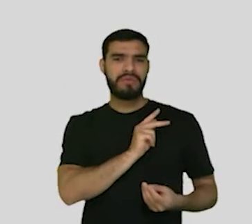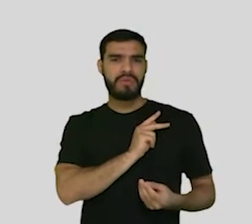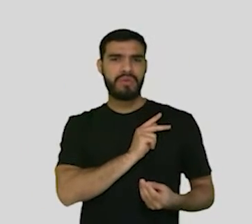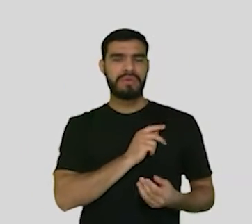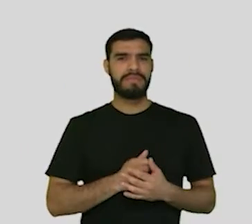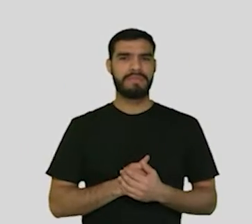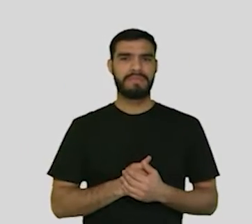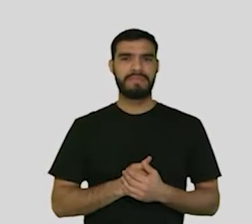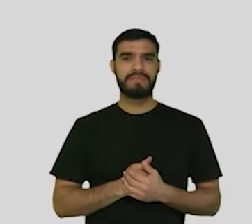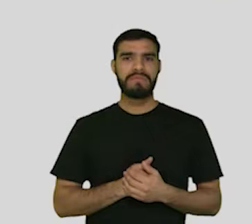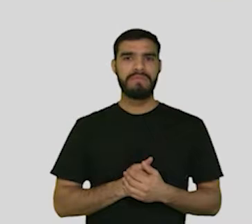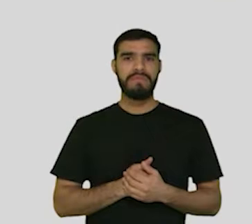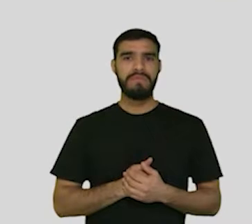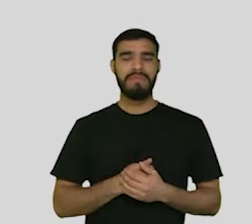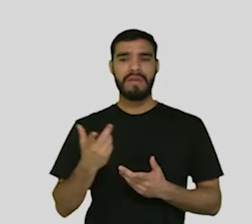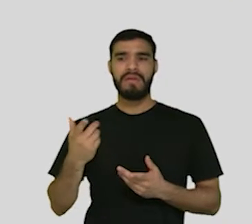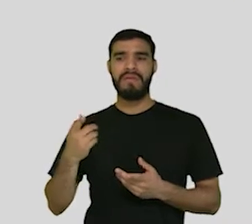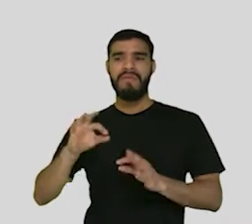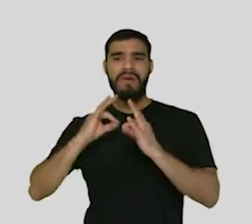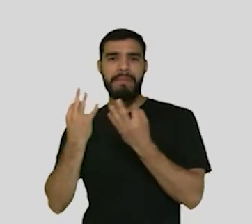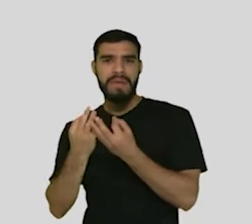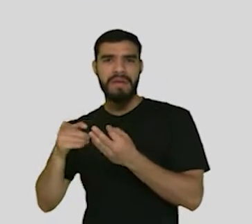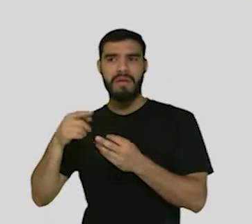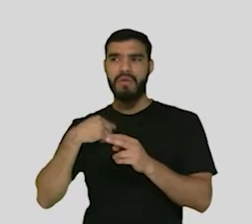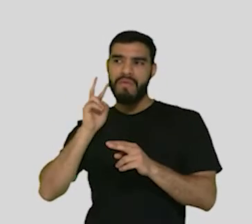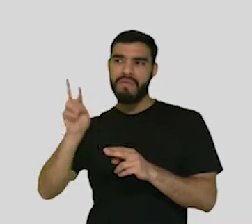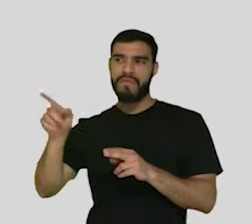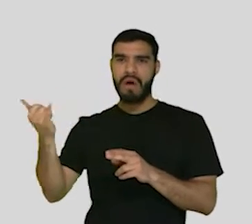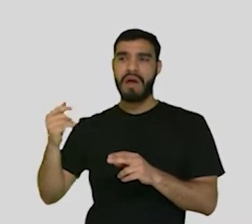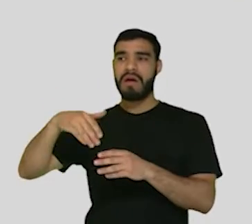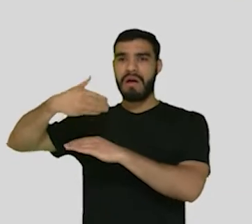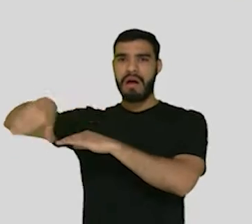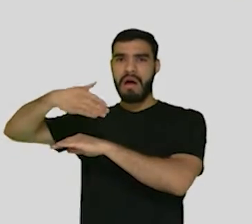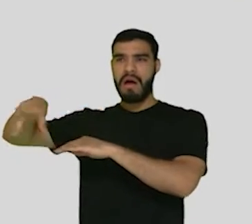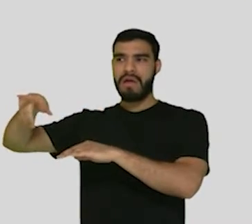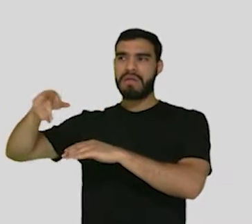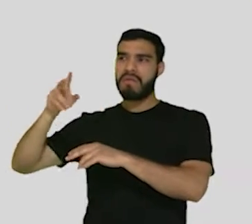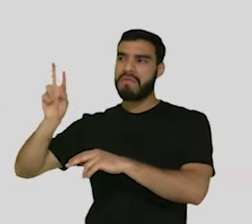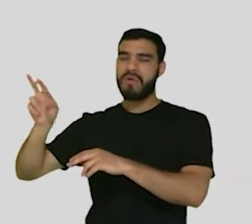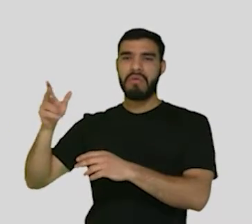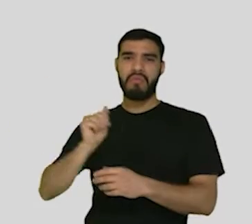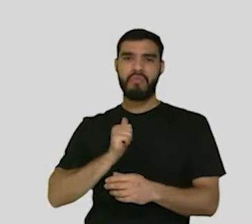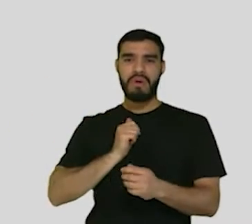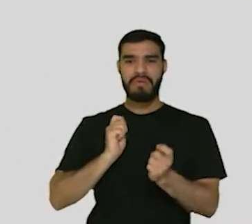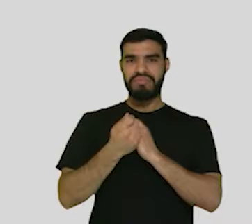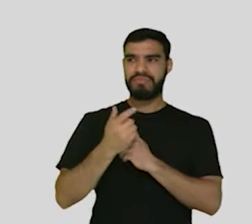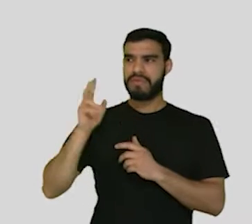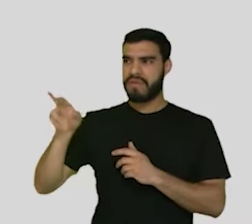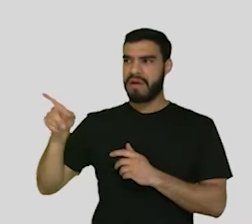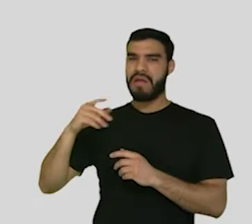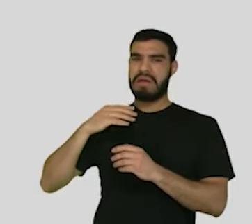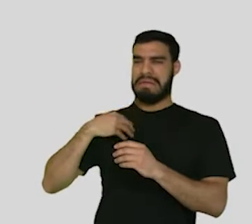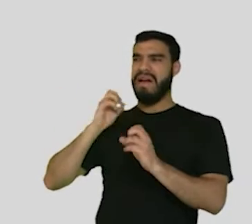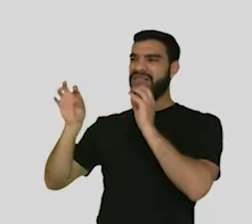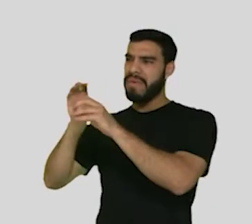pasado esta ye ojasa yepa autope tapisha